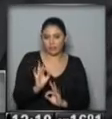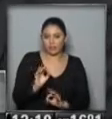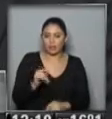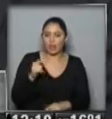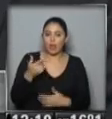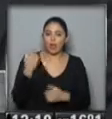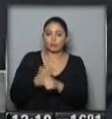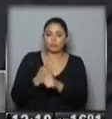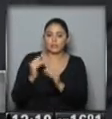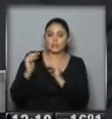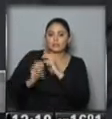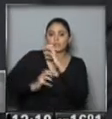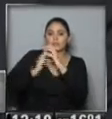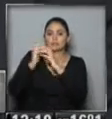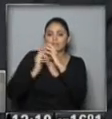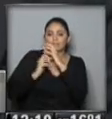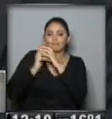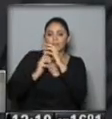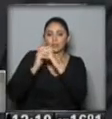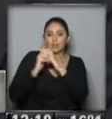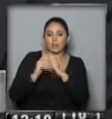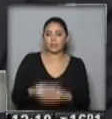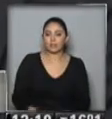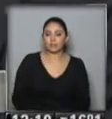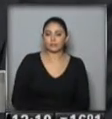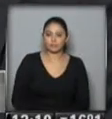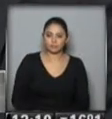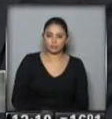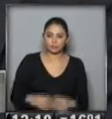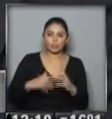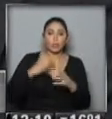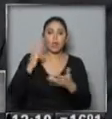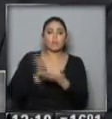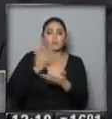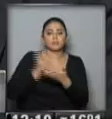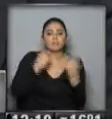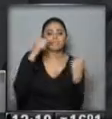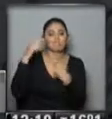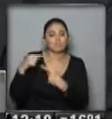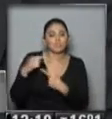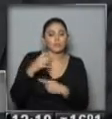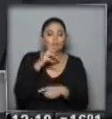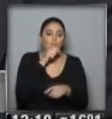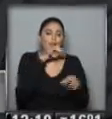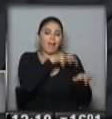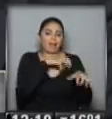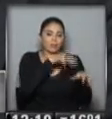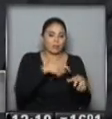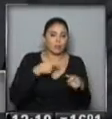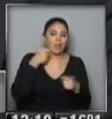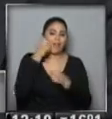impedido desarrollarse en una diversificación productiva, tanto agrícola como industrial, que no